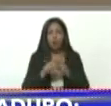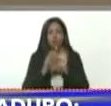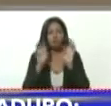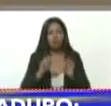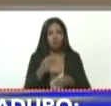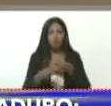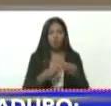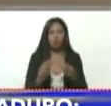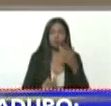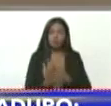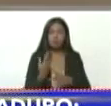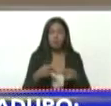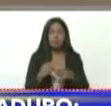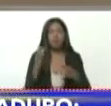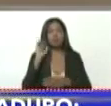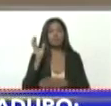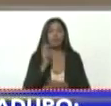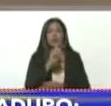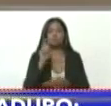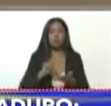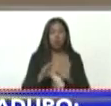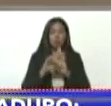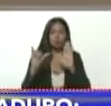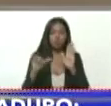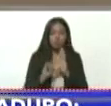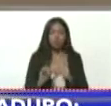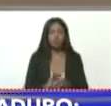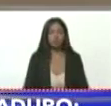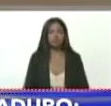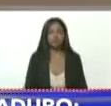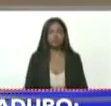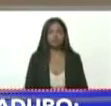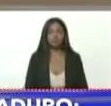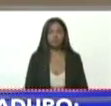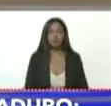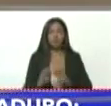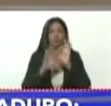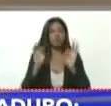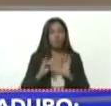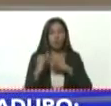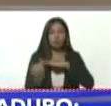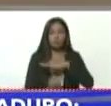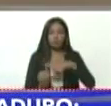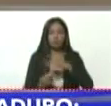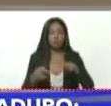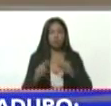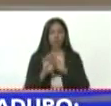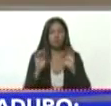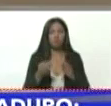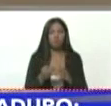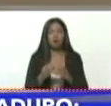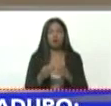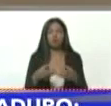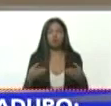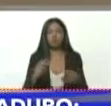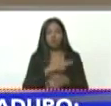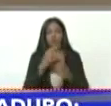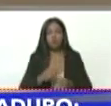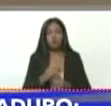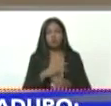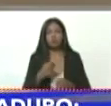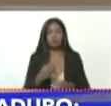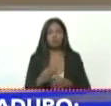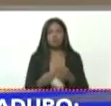tales como el funcionamiento de la Asamblea Nacional Constituyente, el mecanismo de normalización institucional, el conflicto entre poderes y la superación